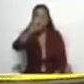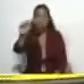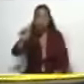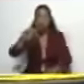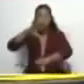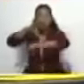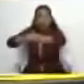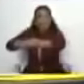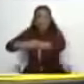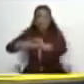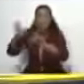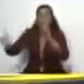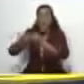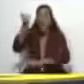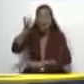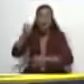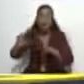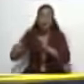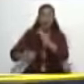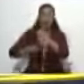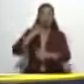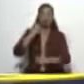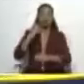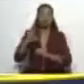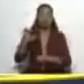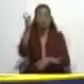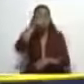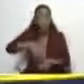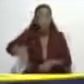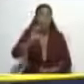y a los graves delitos contra el pueblo.